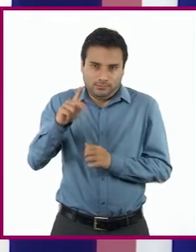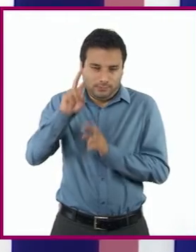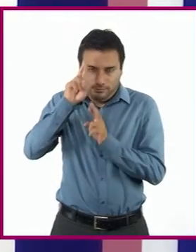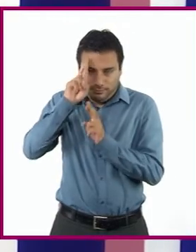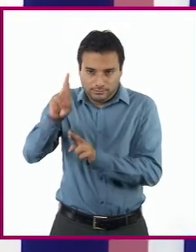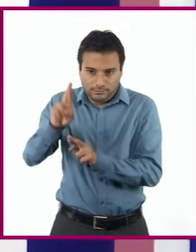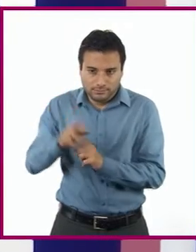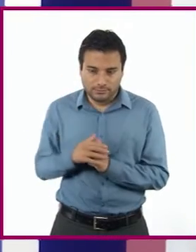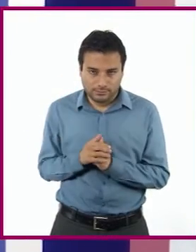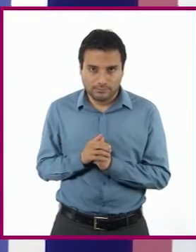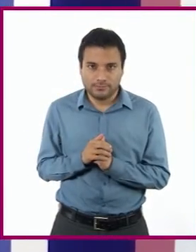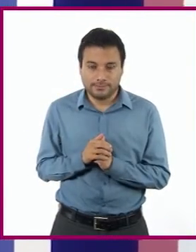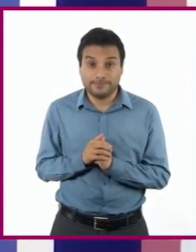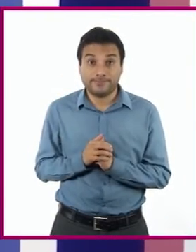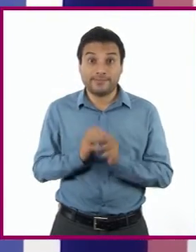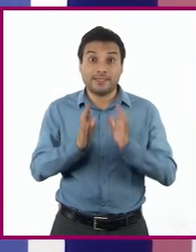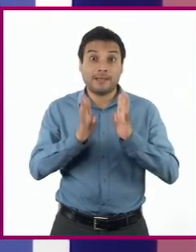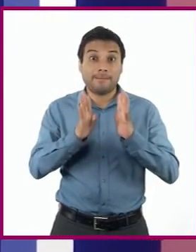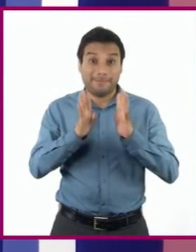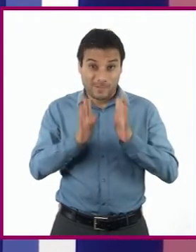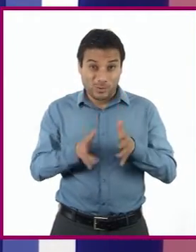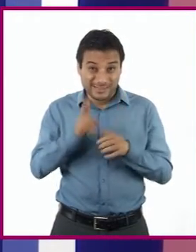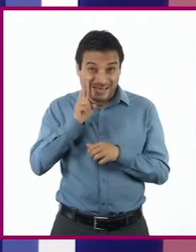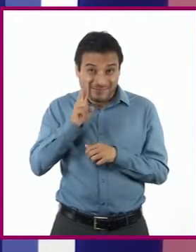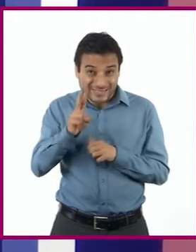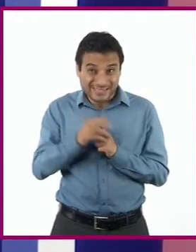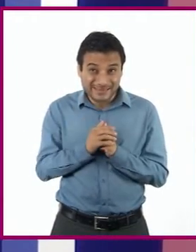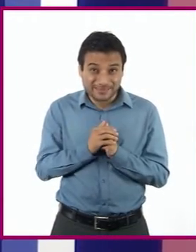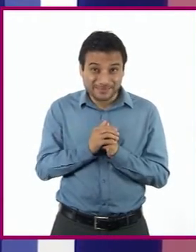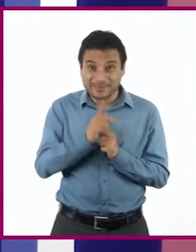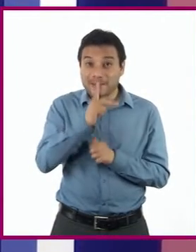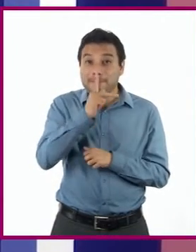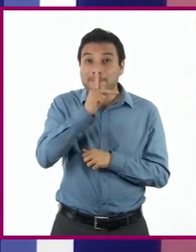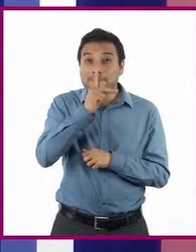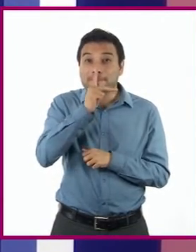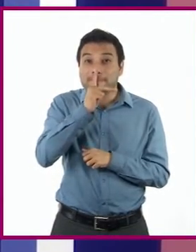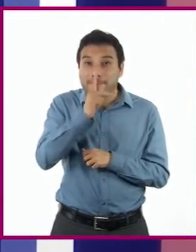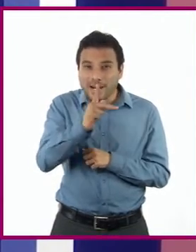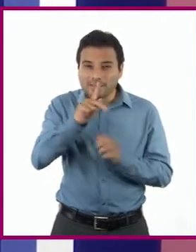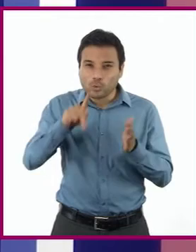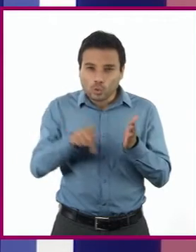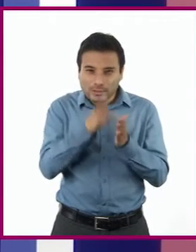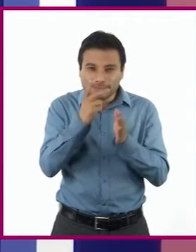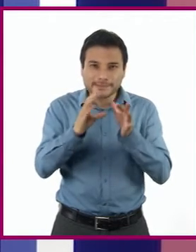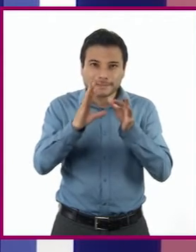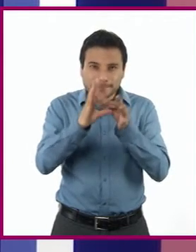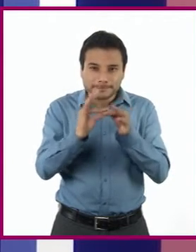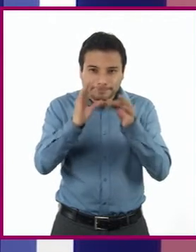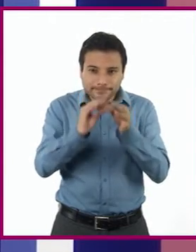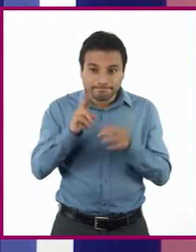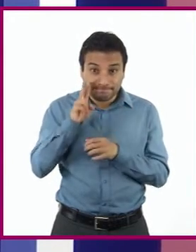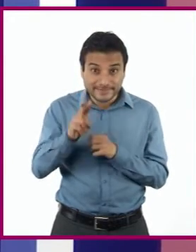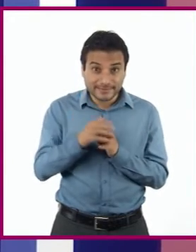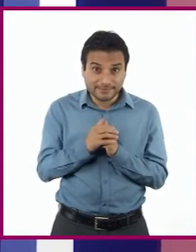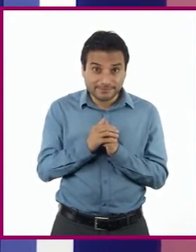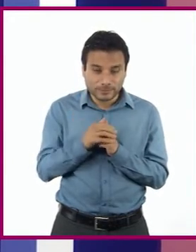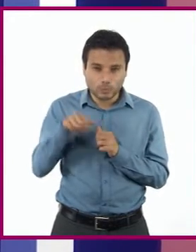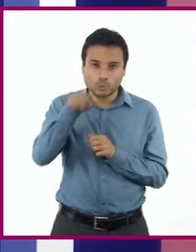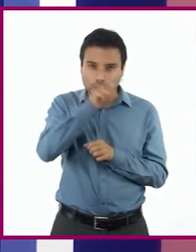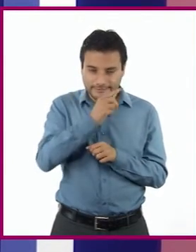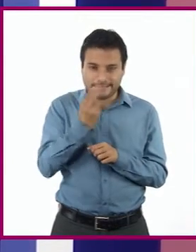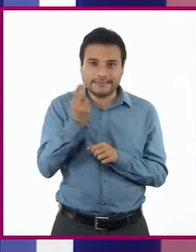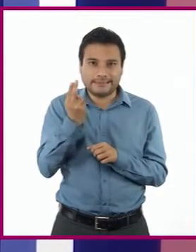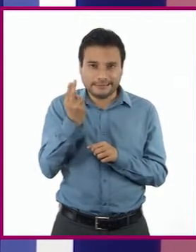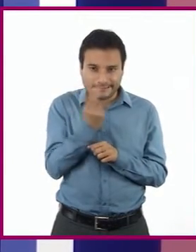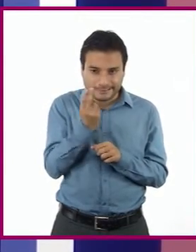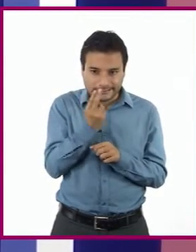claro. ¿Lograron encontrar algunos reformuladores? Recuerden que se trata de identificar algunos en